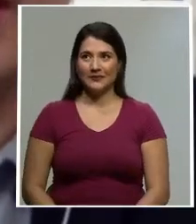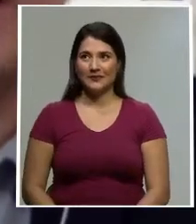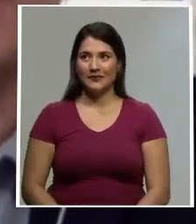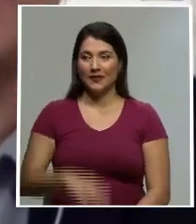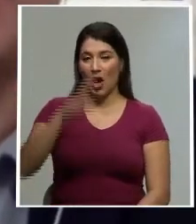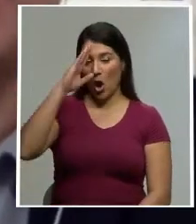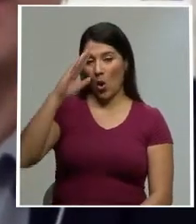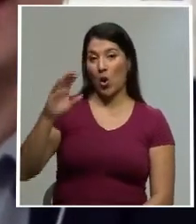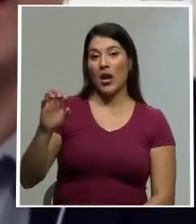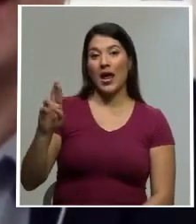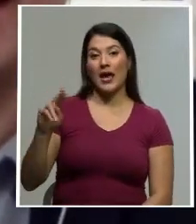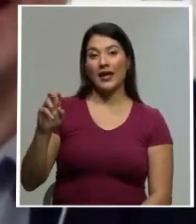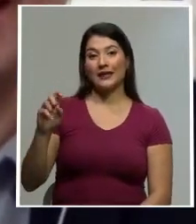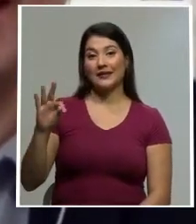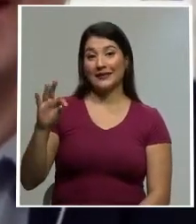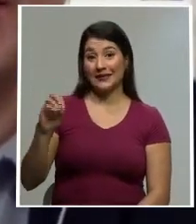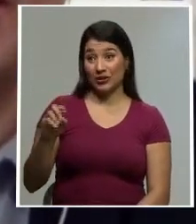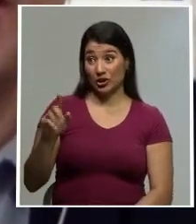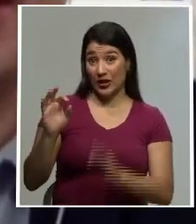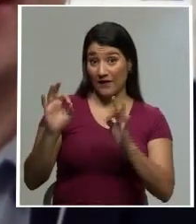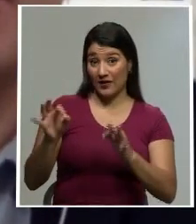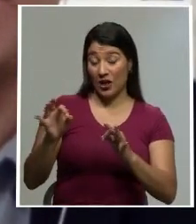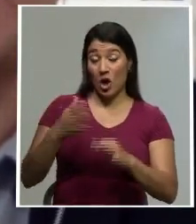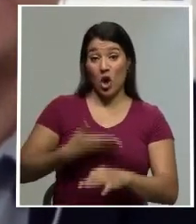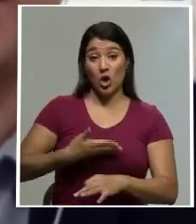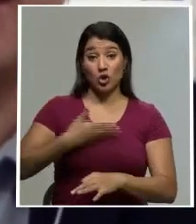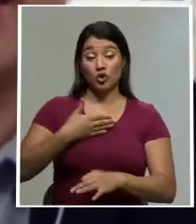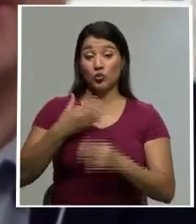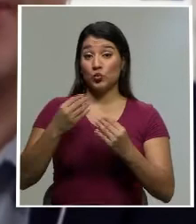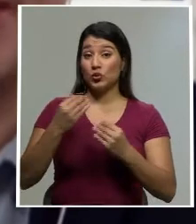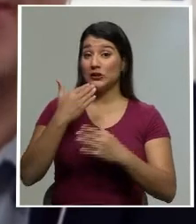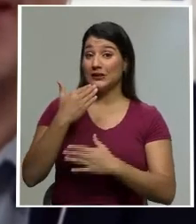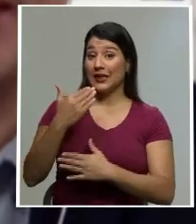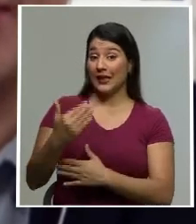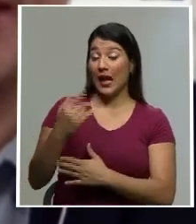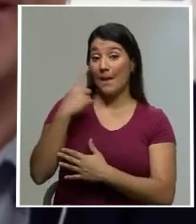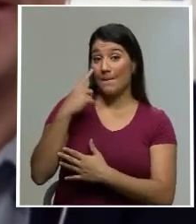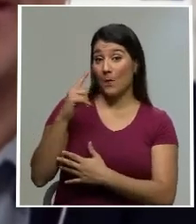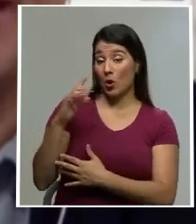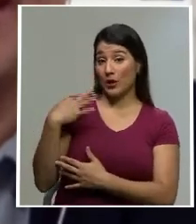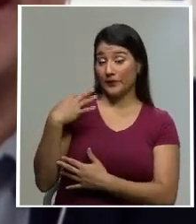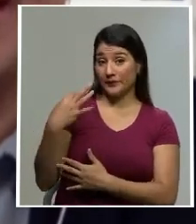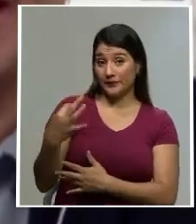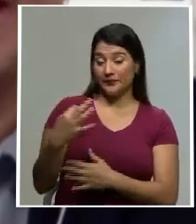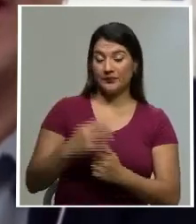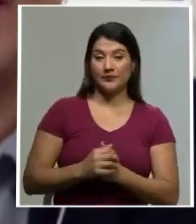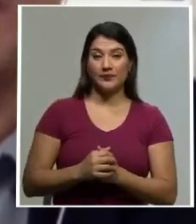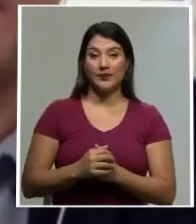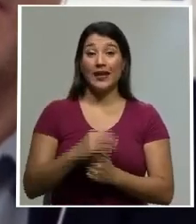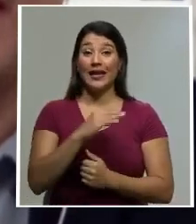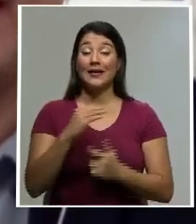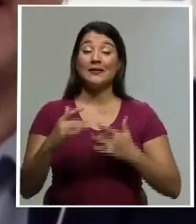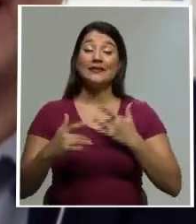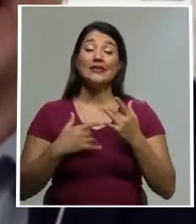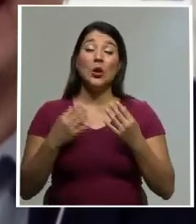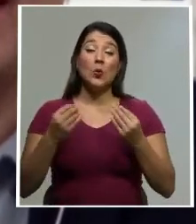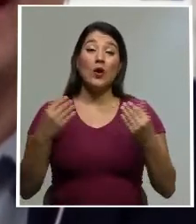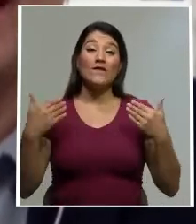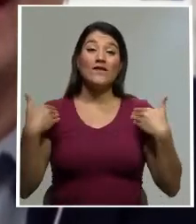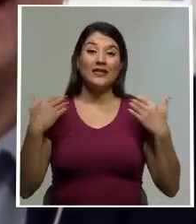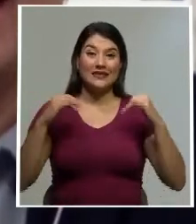Hola Ernesto, ¿cómo estás? Es un honor, muchísimas gracias por el espacio y estoy muy feliz de estar